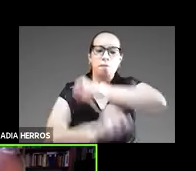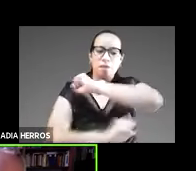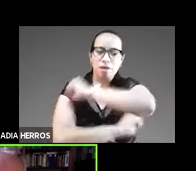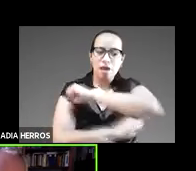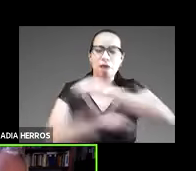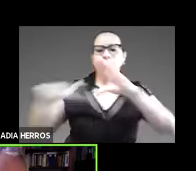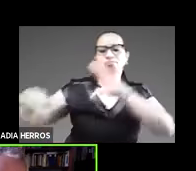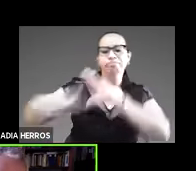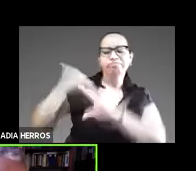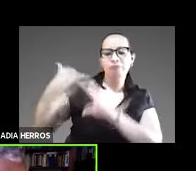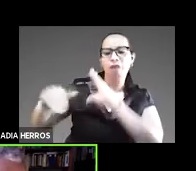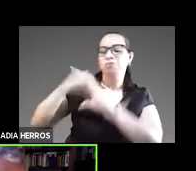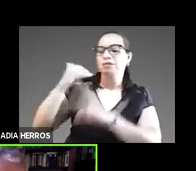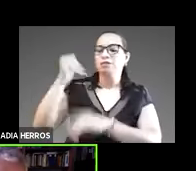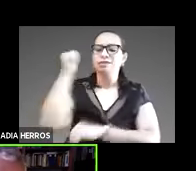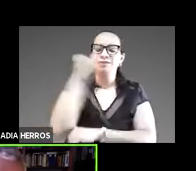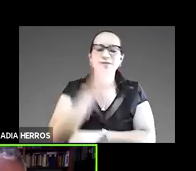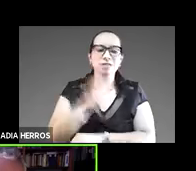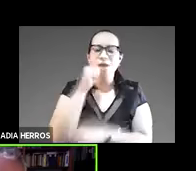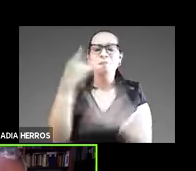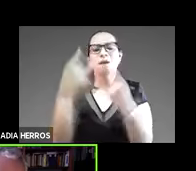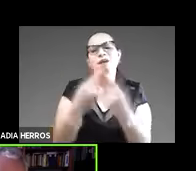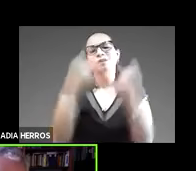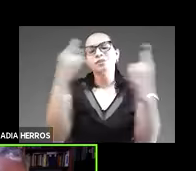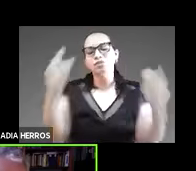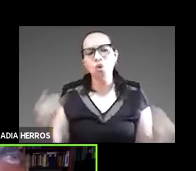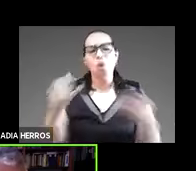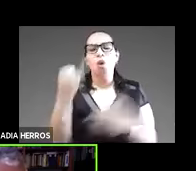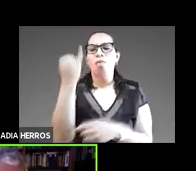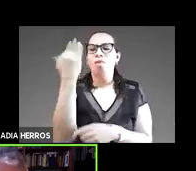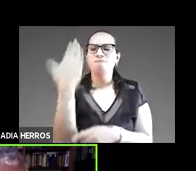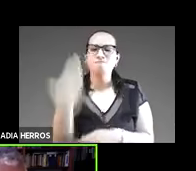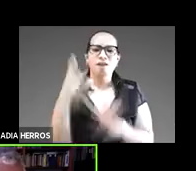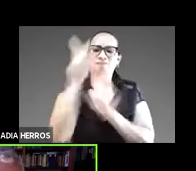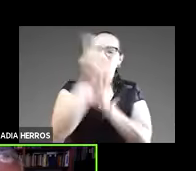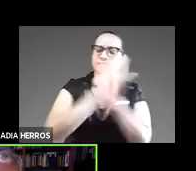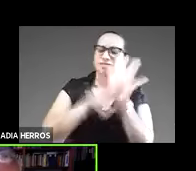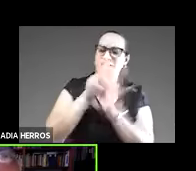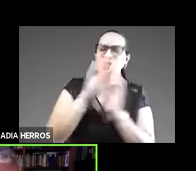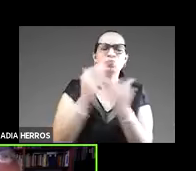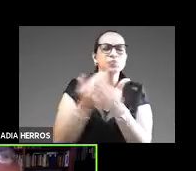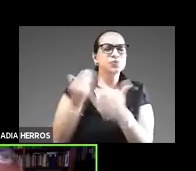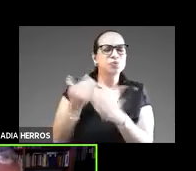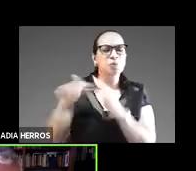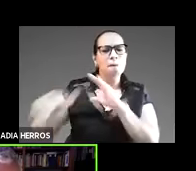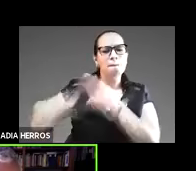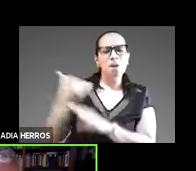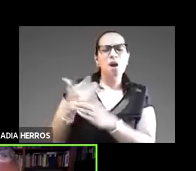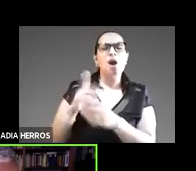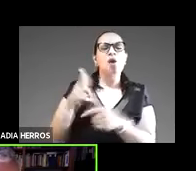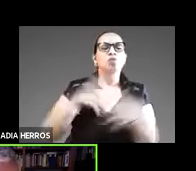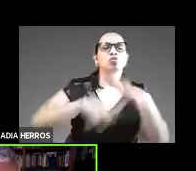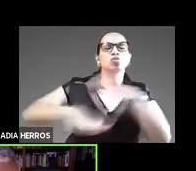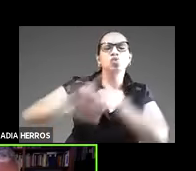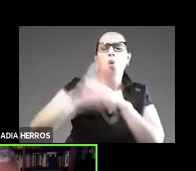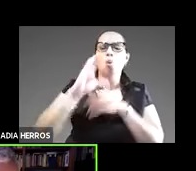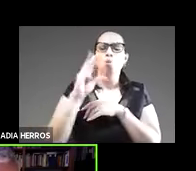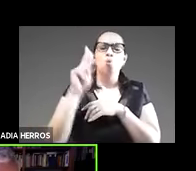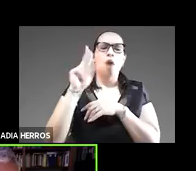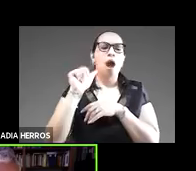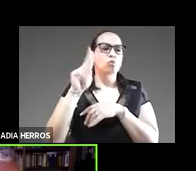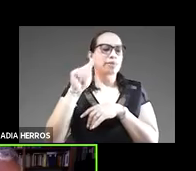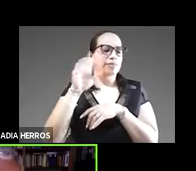envían continuamente relatos, imágenes, videos, etcétera. Y me acaban de enviar uno de la zona de Cuautepec, del Pilar